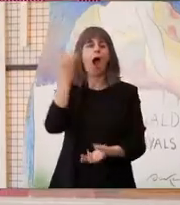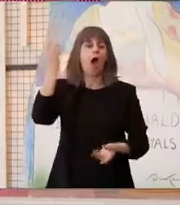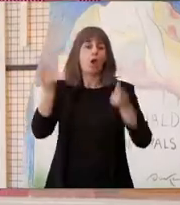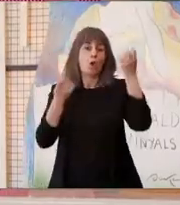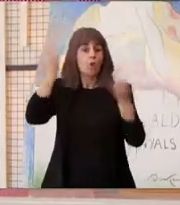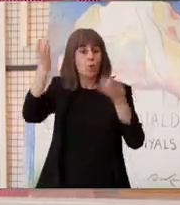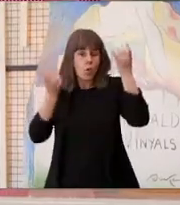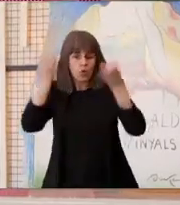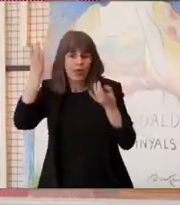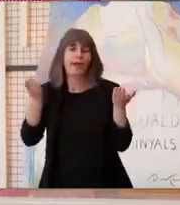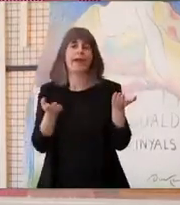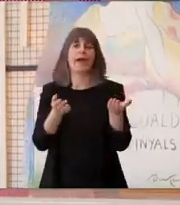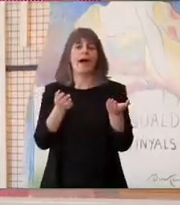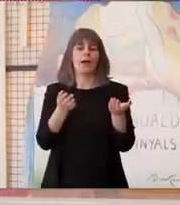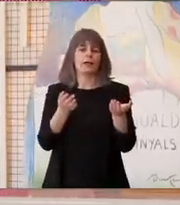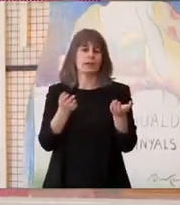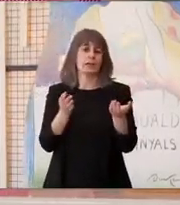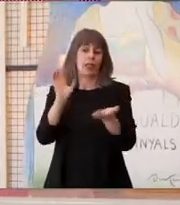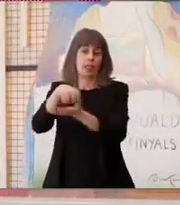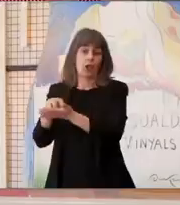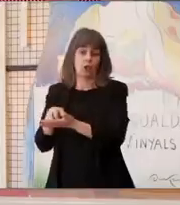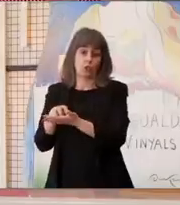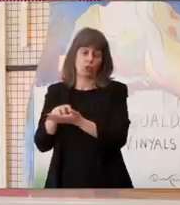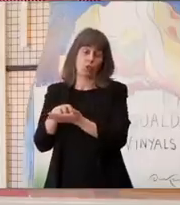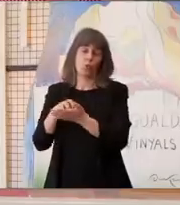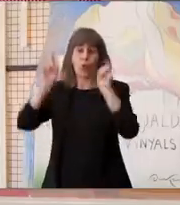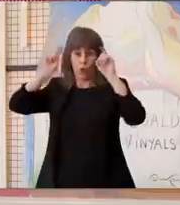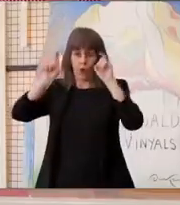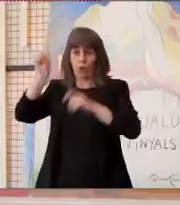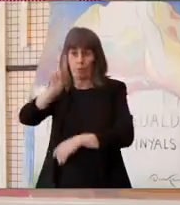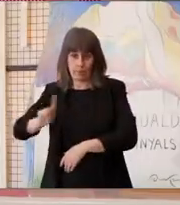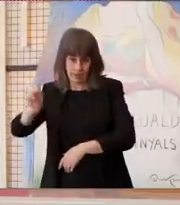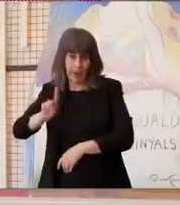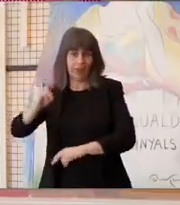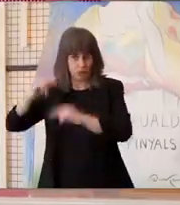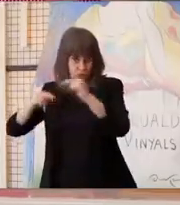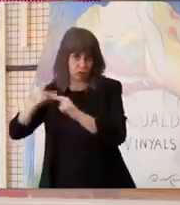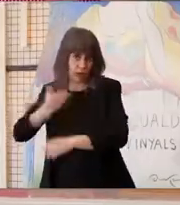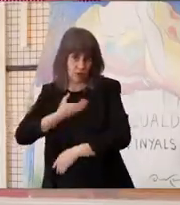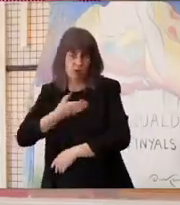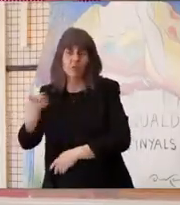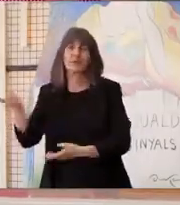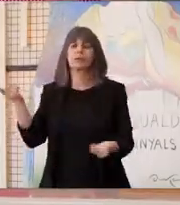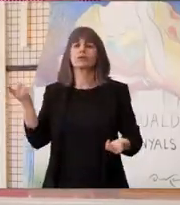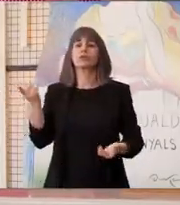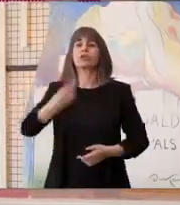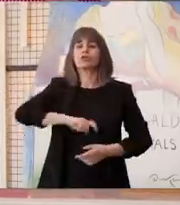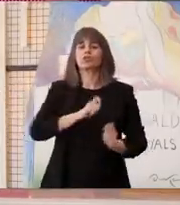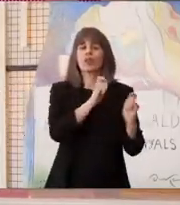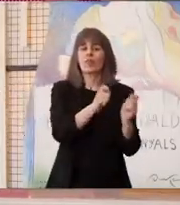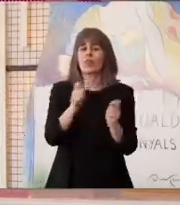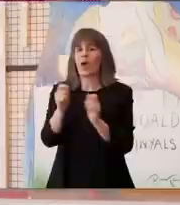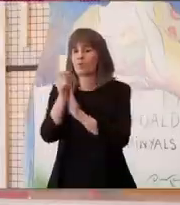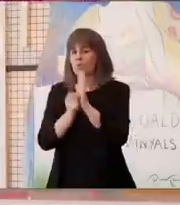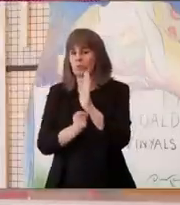Educación primaria que construyen los ayuntamientos dando puntuación para que eso